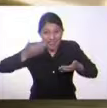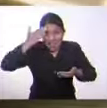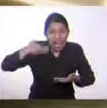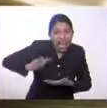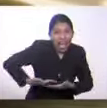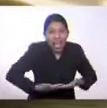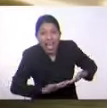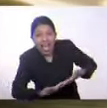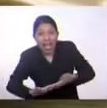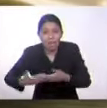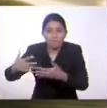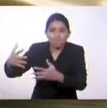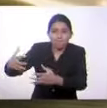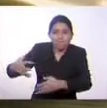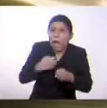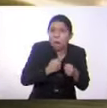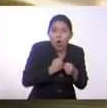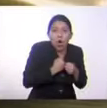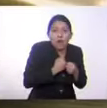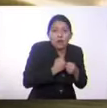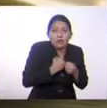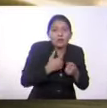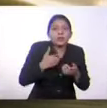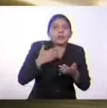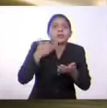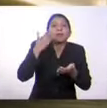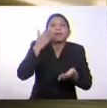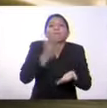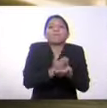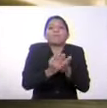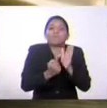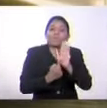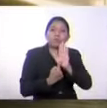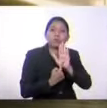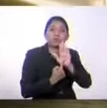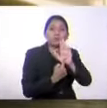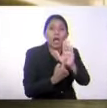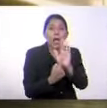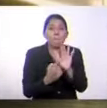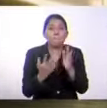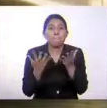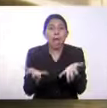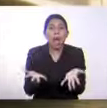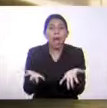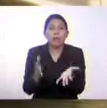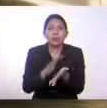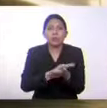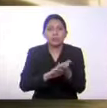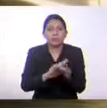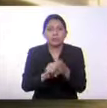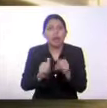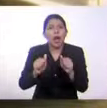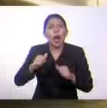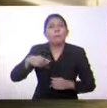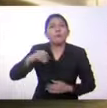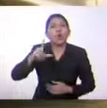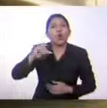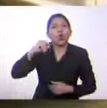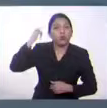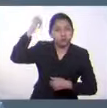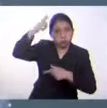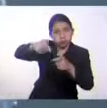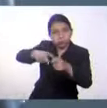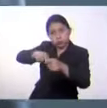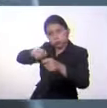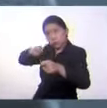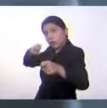llevando con él el precio infinito del rescate y mostrando en sus manos las bandas del arquero Apolo, suspendidas del